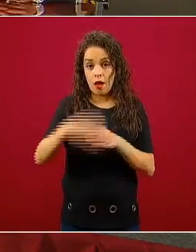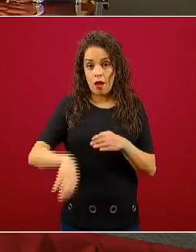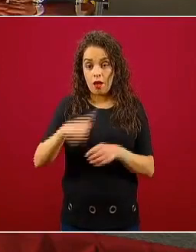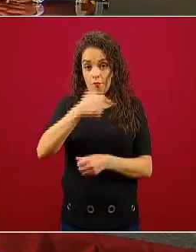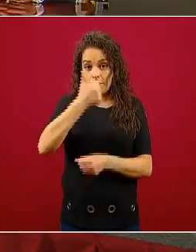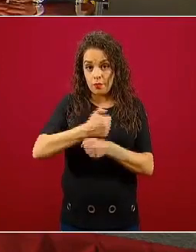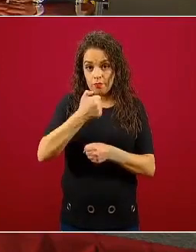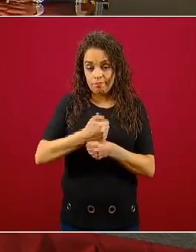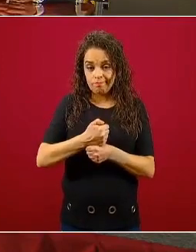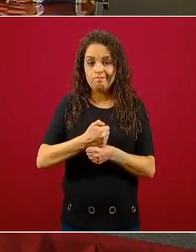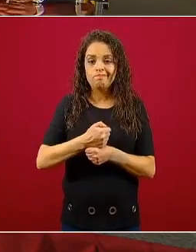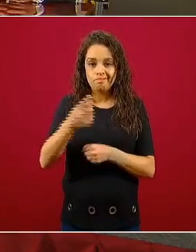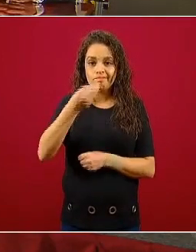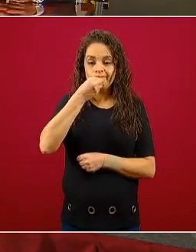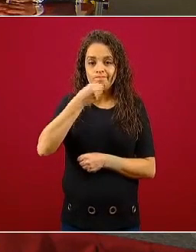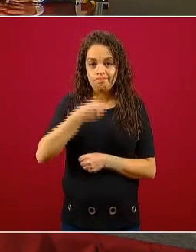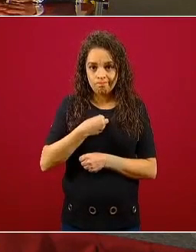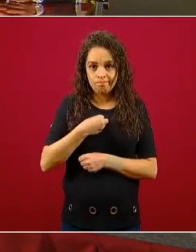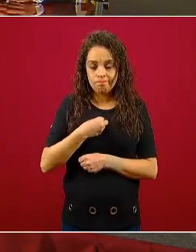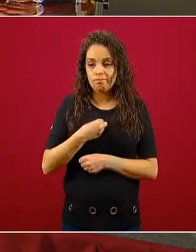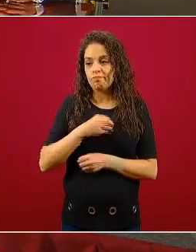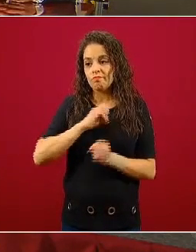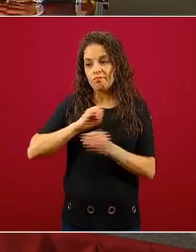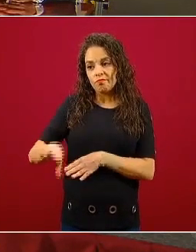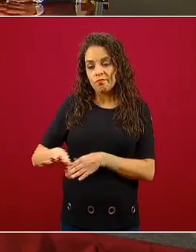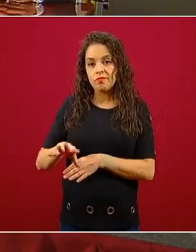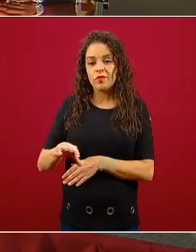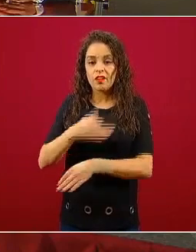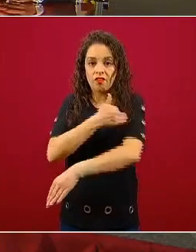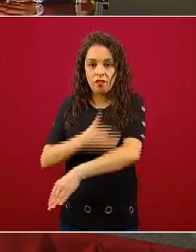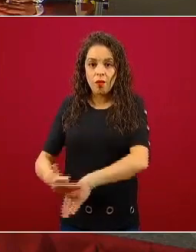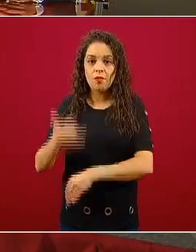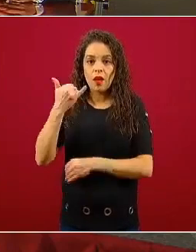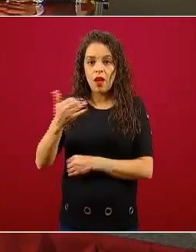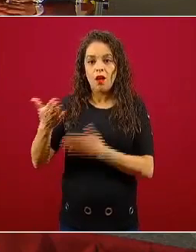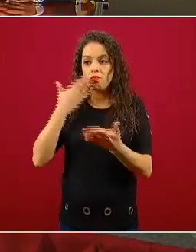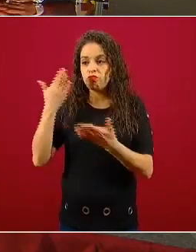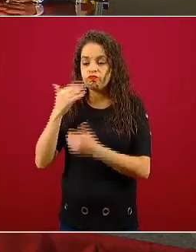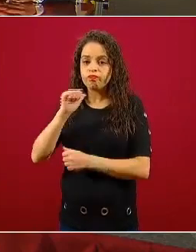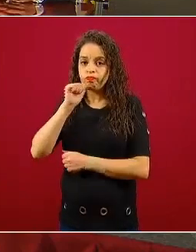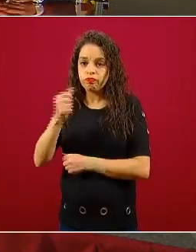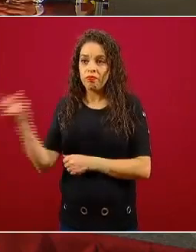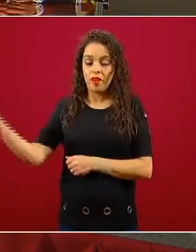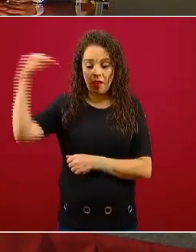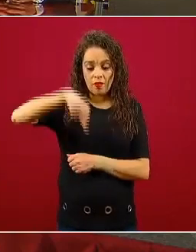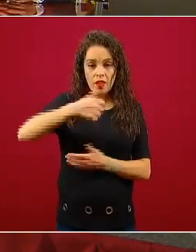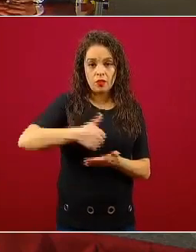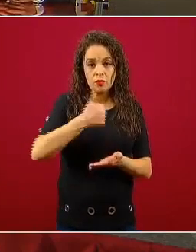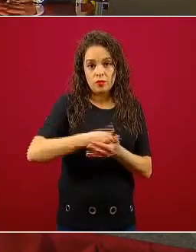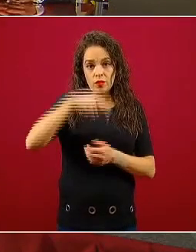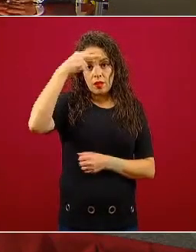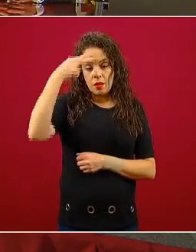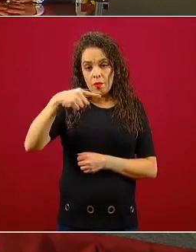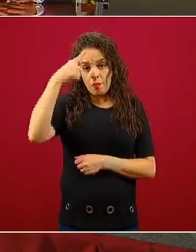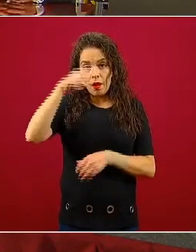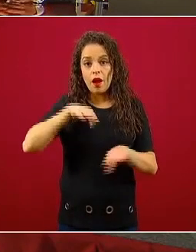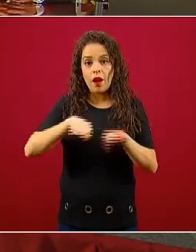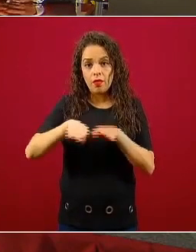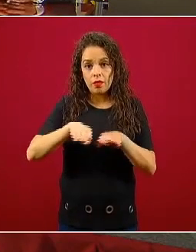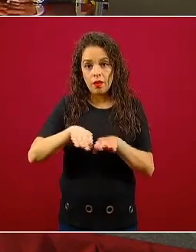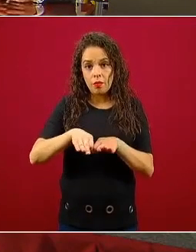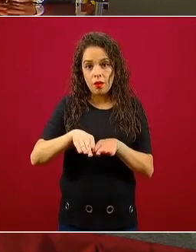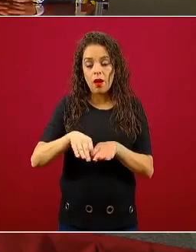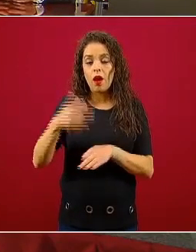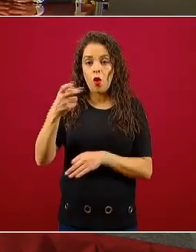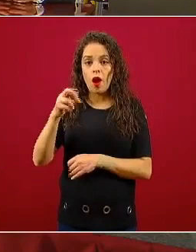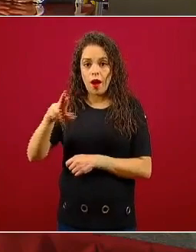obligada a dejar a su familia y el sueño de seguir sus estudios para venir a la Ciudad de México a trabajar como trabajadora del hogar cuando tenía